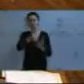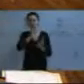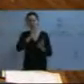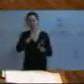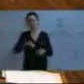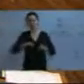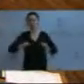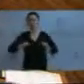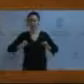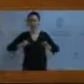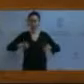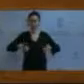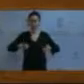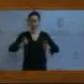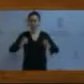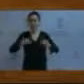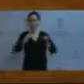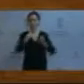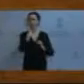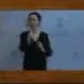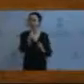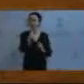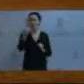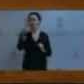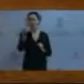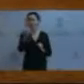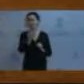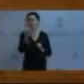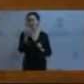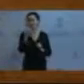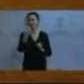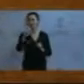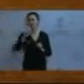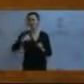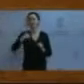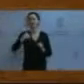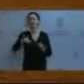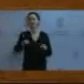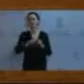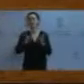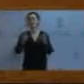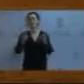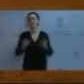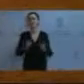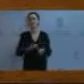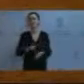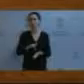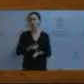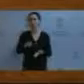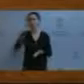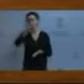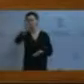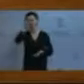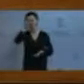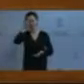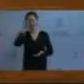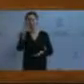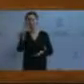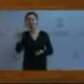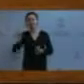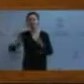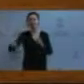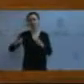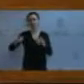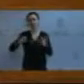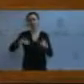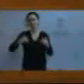esta iniciativa, como ya se citó, debería ser objeto, como ya lo fue, en el Congreso de los Diputados. Pero ahí ya se tomó una decisión y